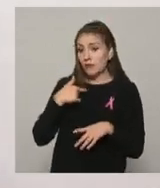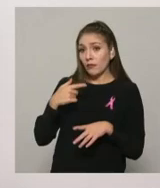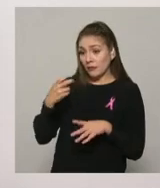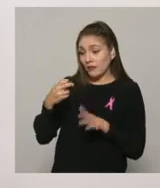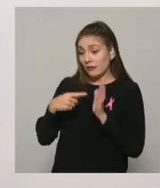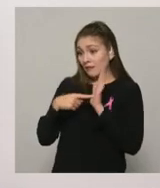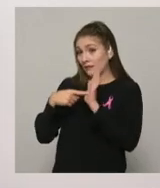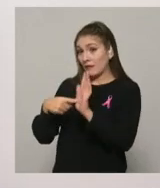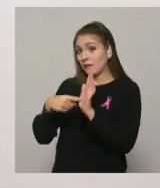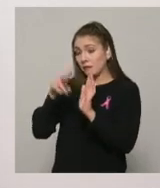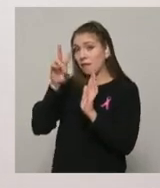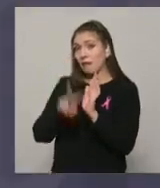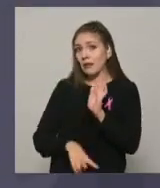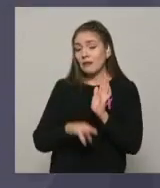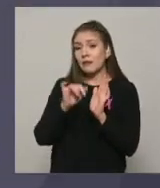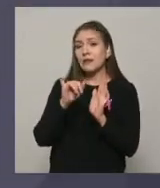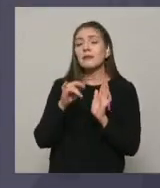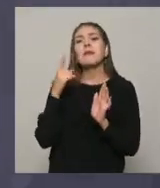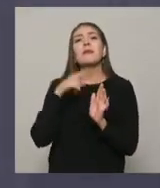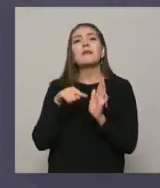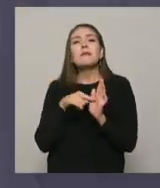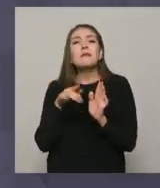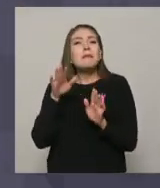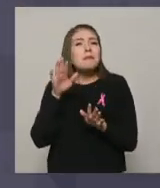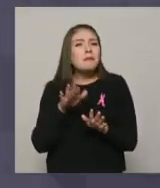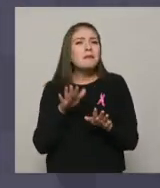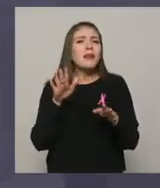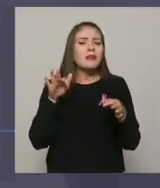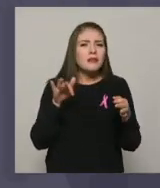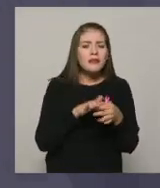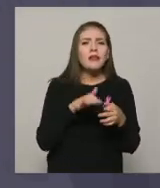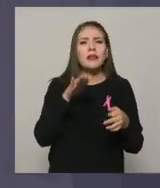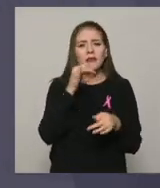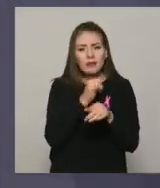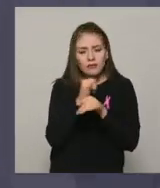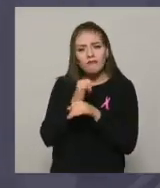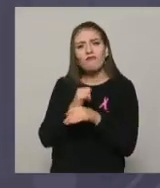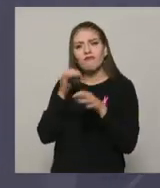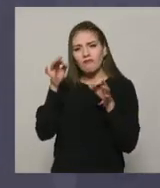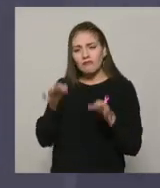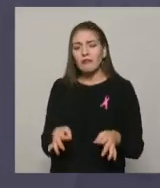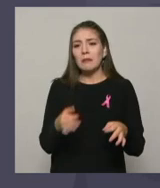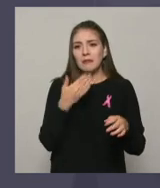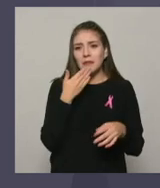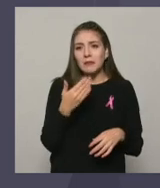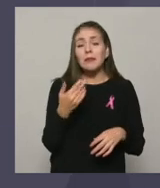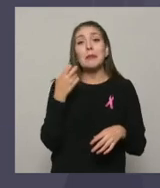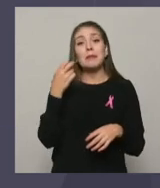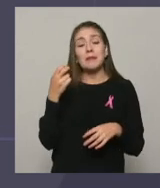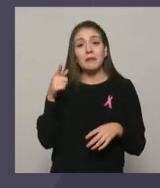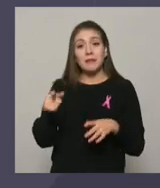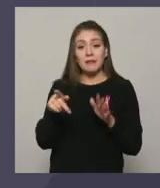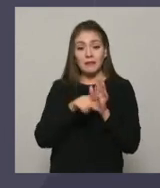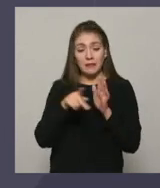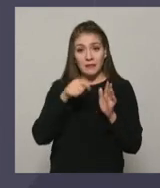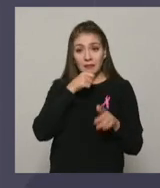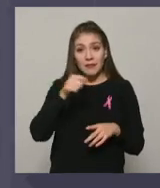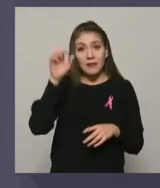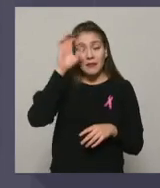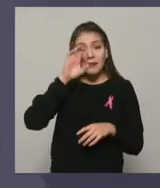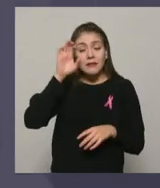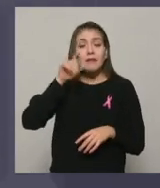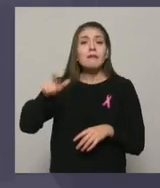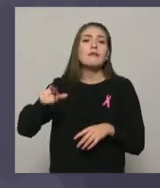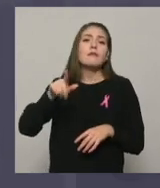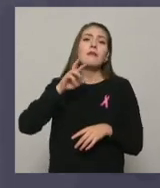sí lo más veraz, lo más verificable o constatable posible, y por eso el periodismo de ciencia tiene una fortaleza, una ventaja,